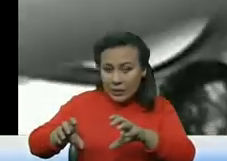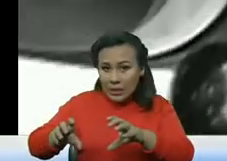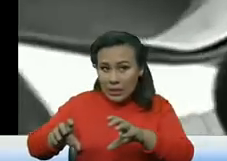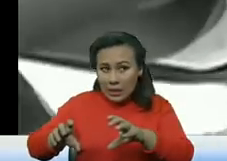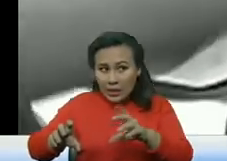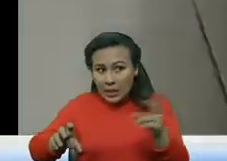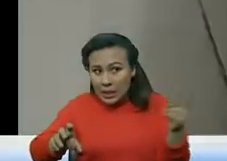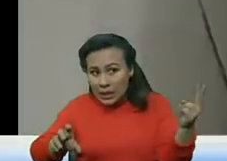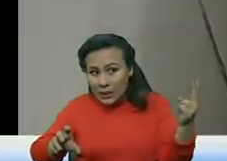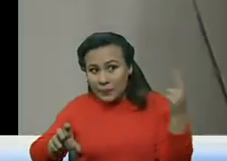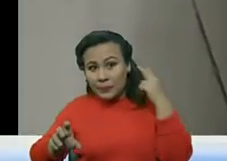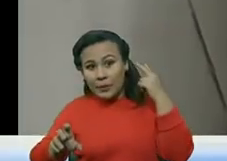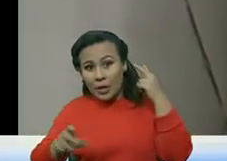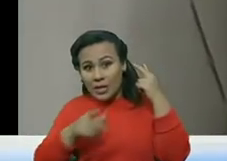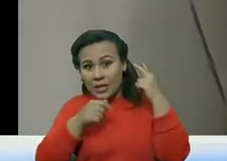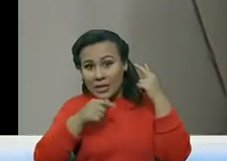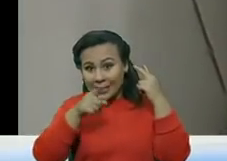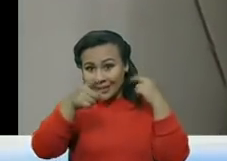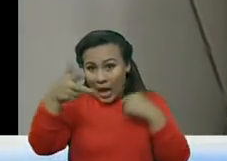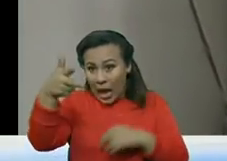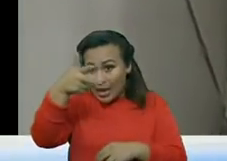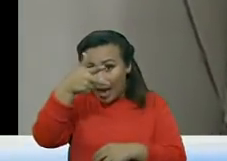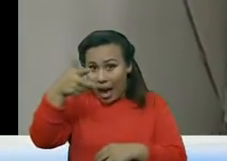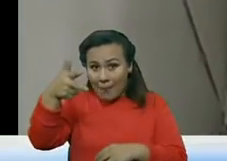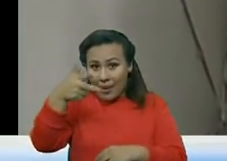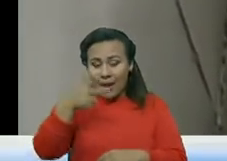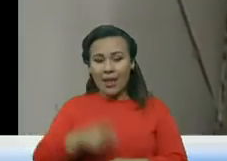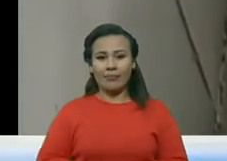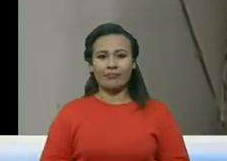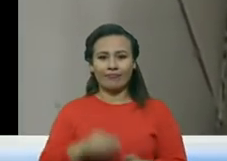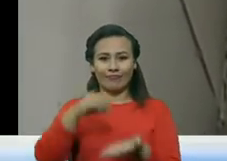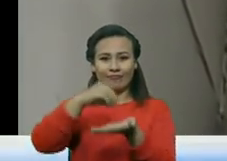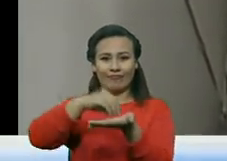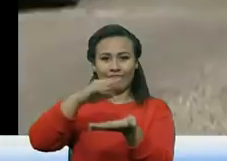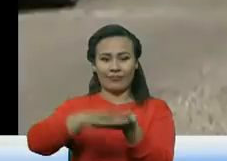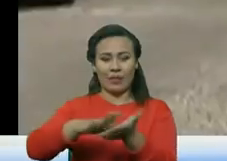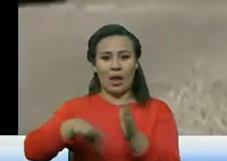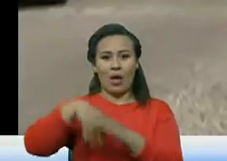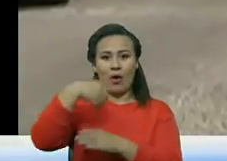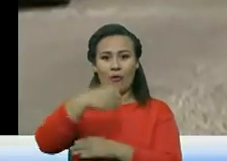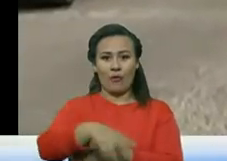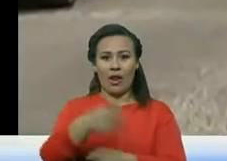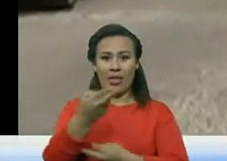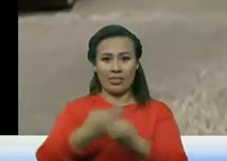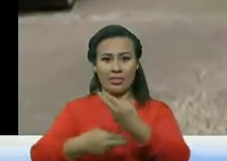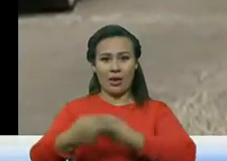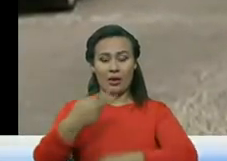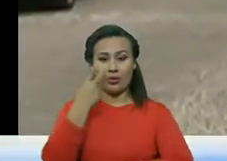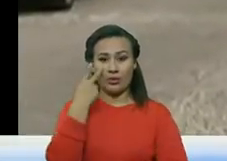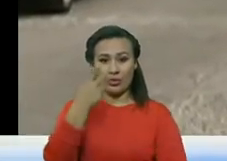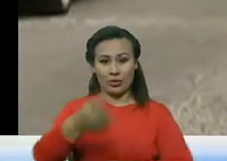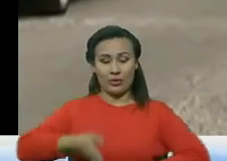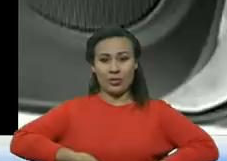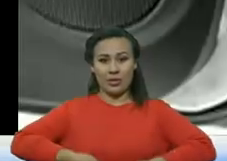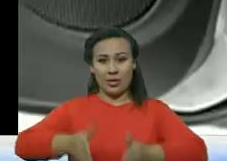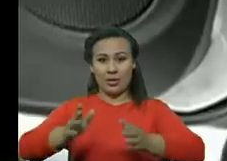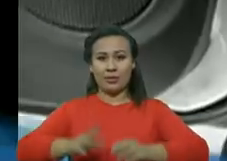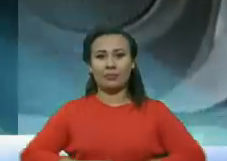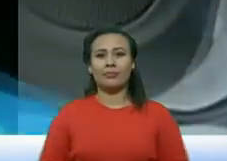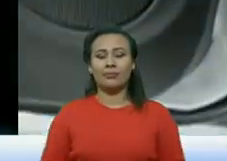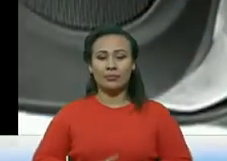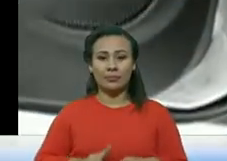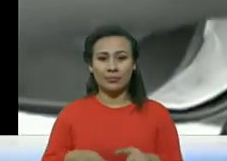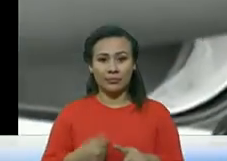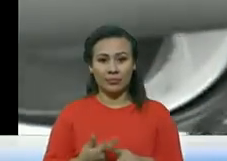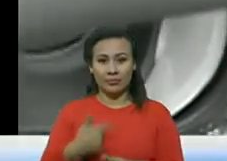imaginaron que estaban siendo vigilados por una cámara de video que está instalada en el exterior de uno de los negocios de este sector, por lo